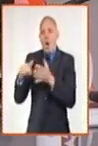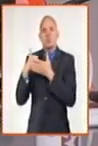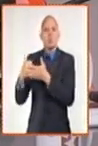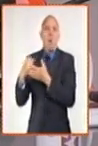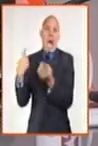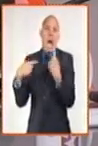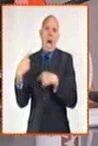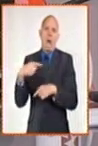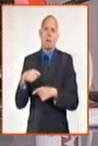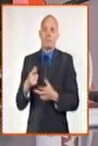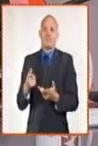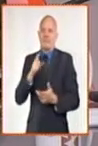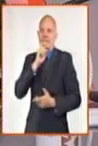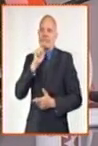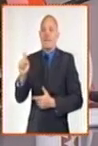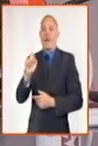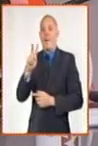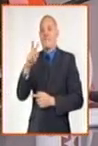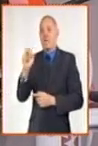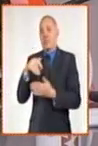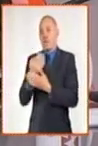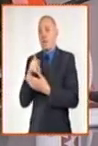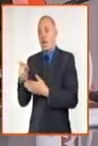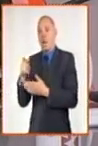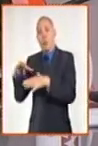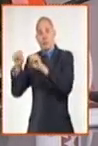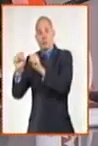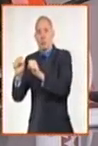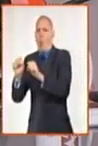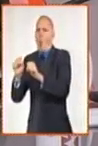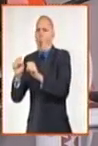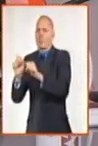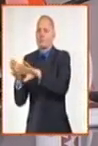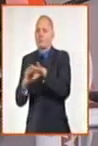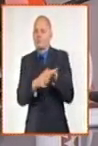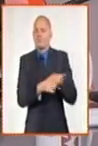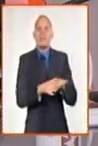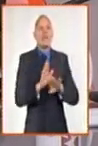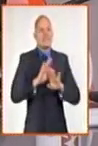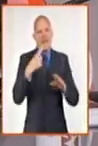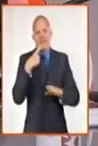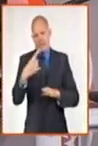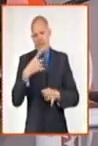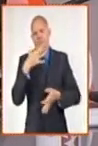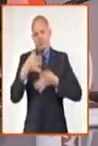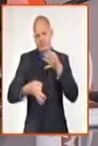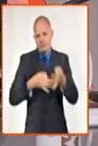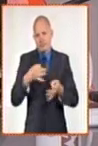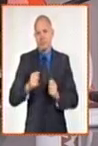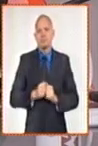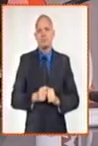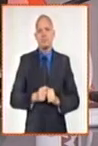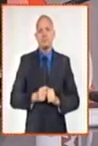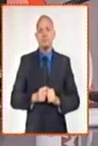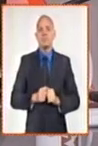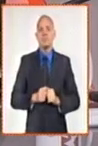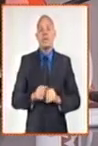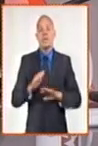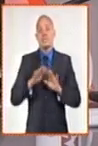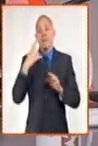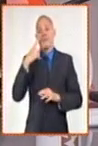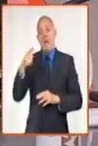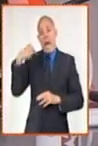el ámbito de la generación, como decíamos, la Guitera, en el ámbito de la transmisión y la distribución de energía,